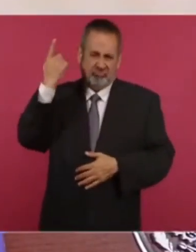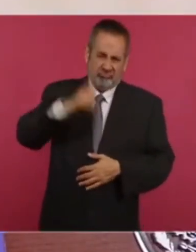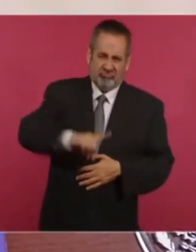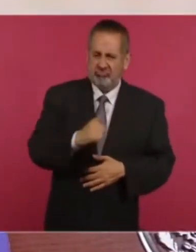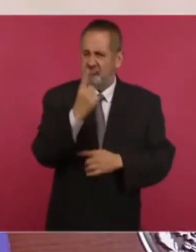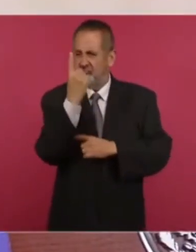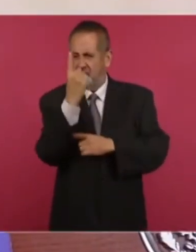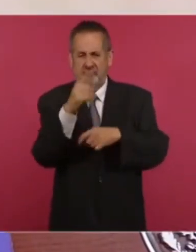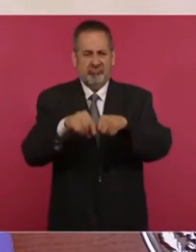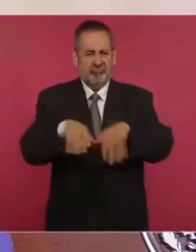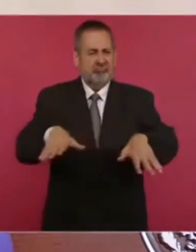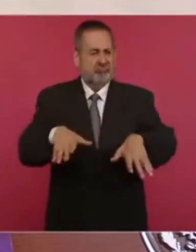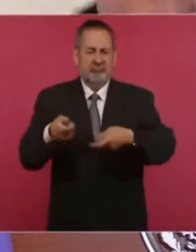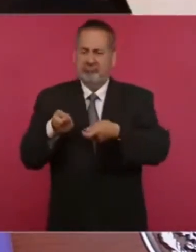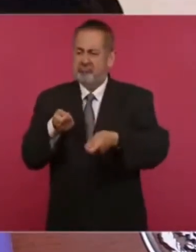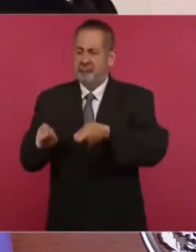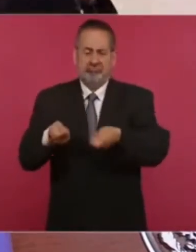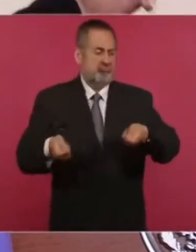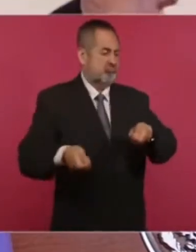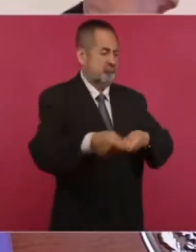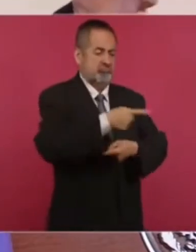Esa máxima. Cuando